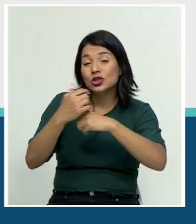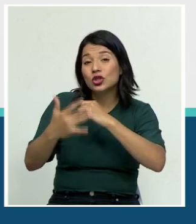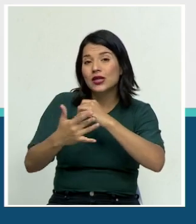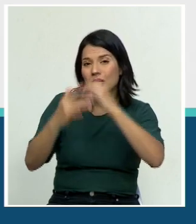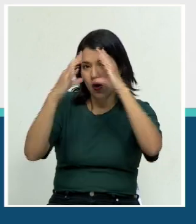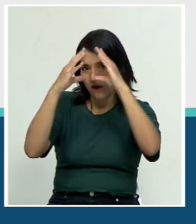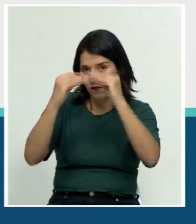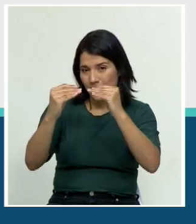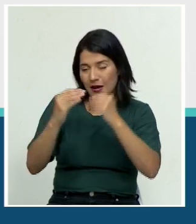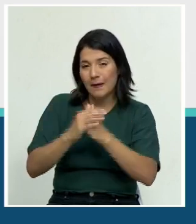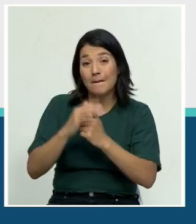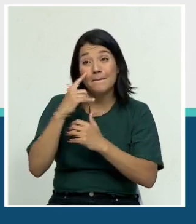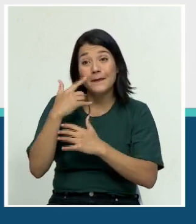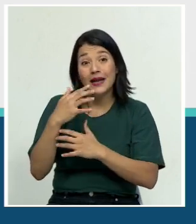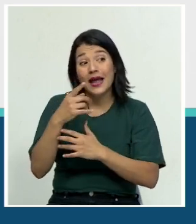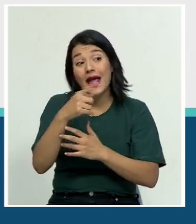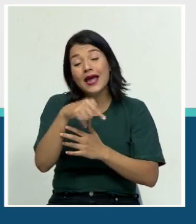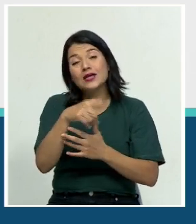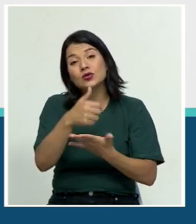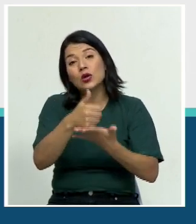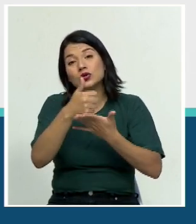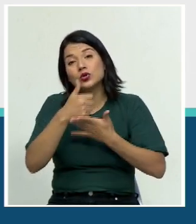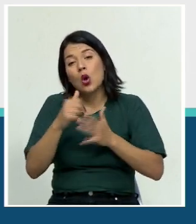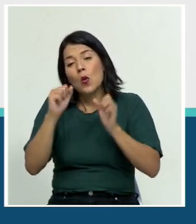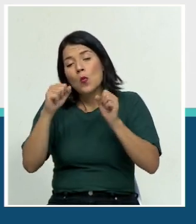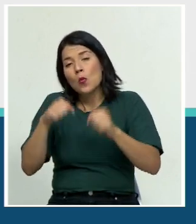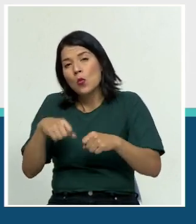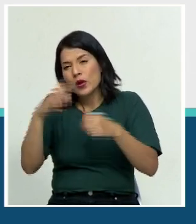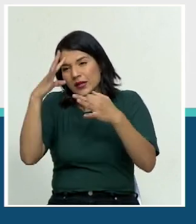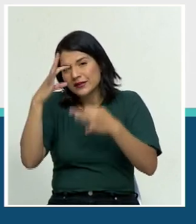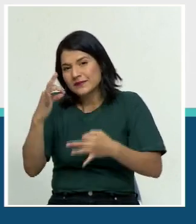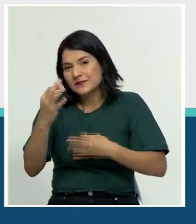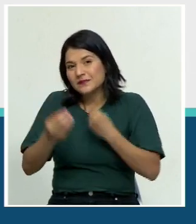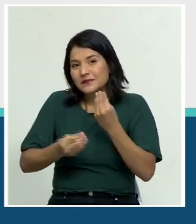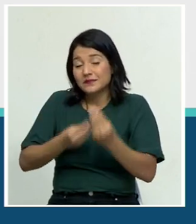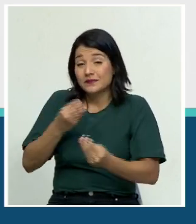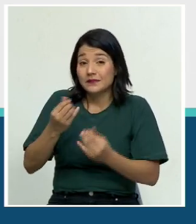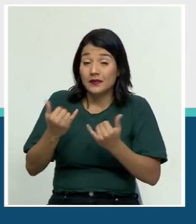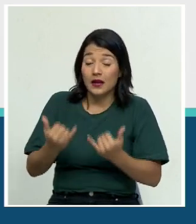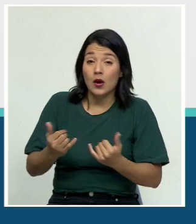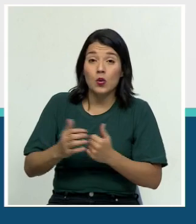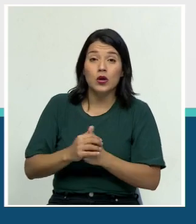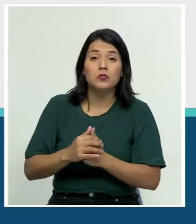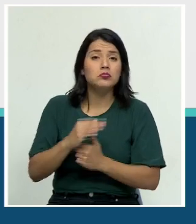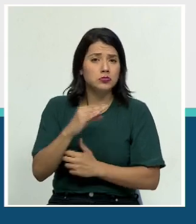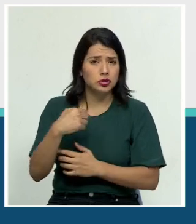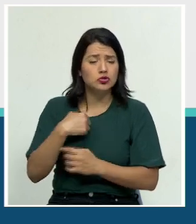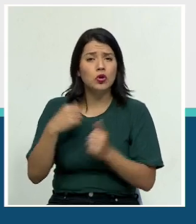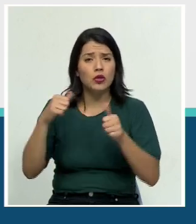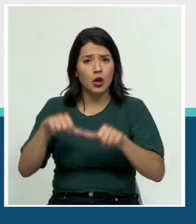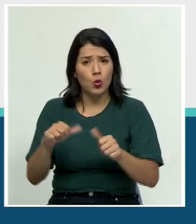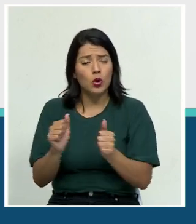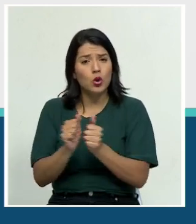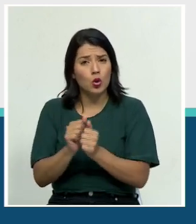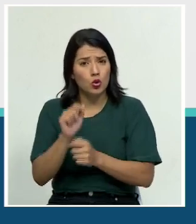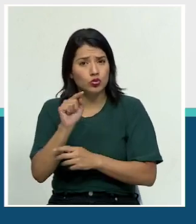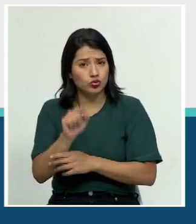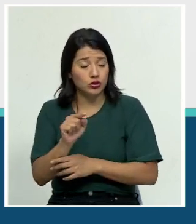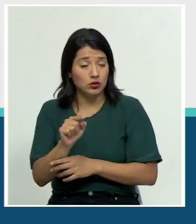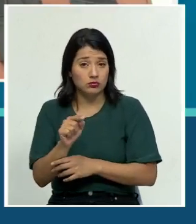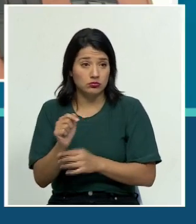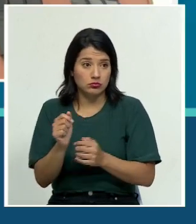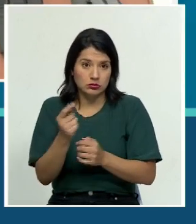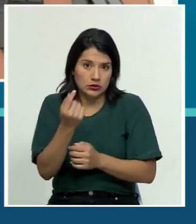que ellos nos ayuden a determinar qué sería lo procedente en este caso. Y estoy concuerdo con usted, con fondos públicos